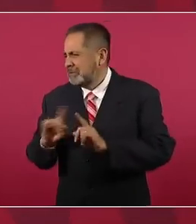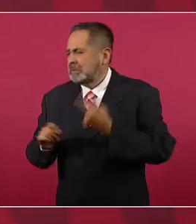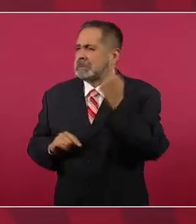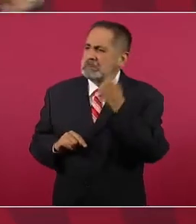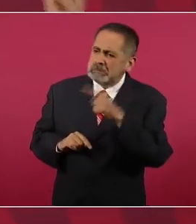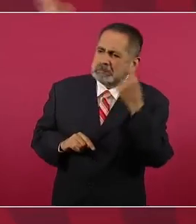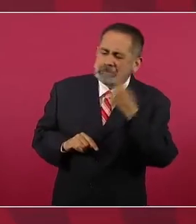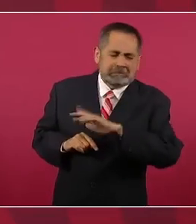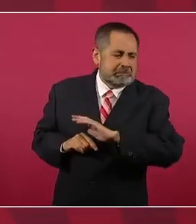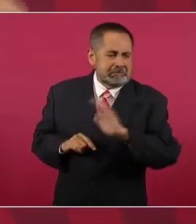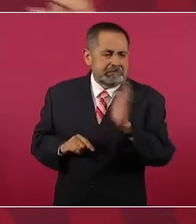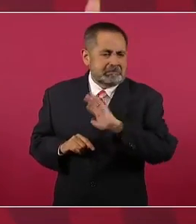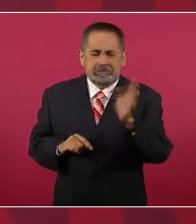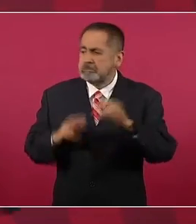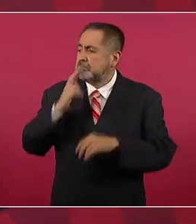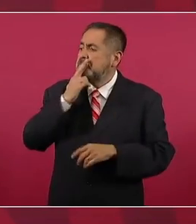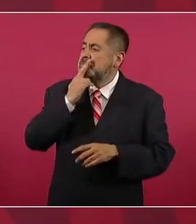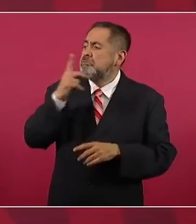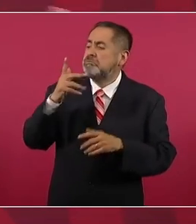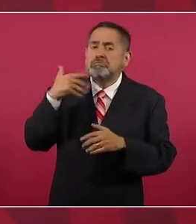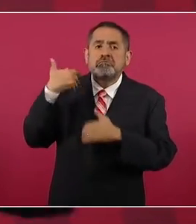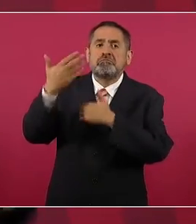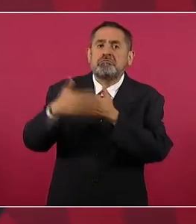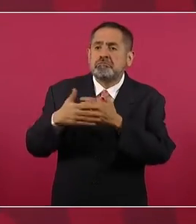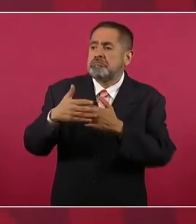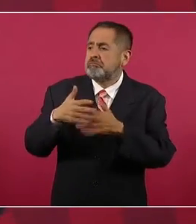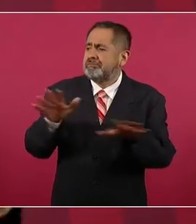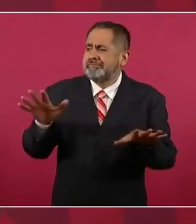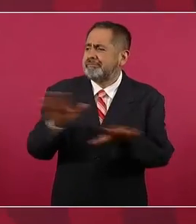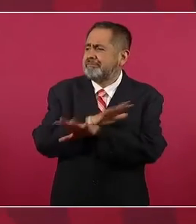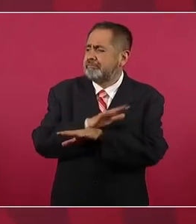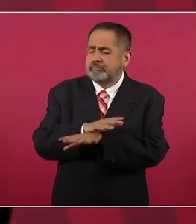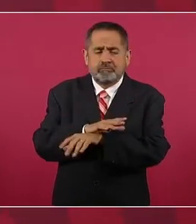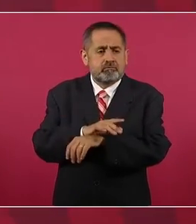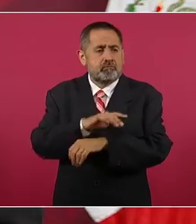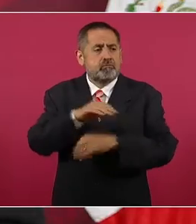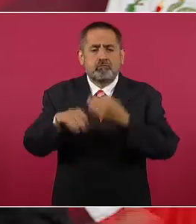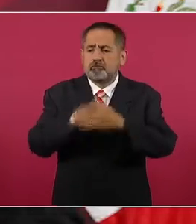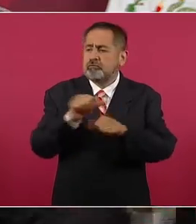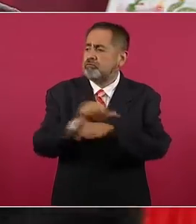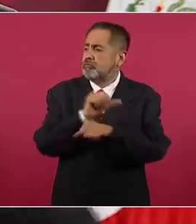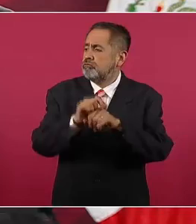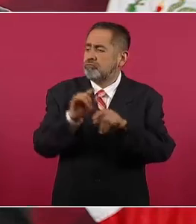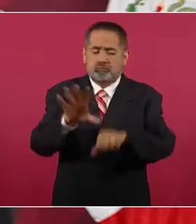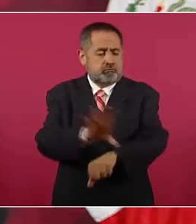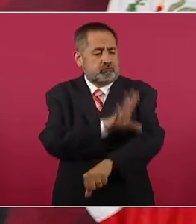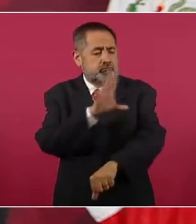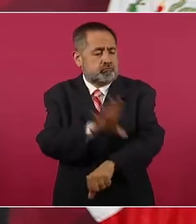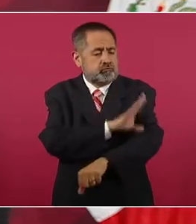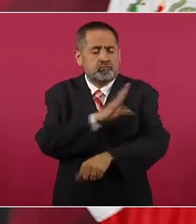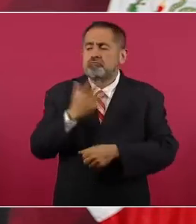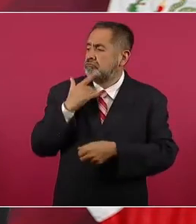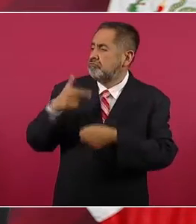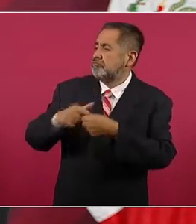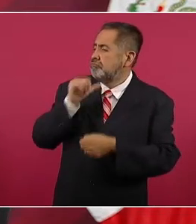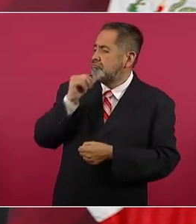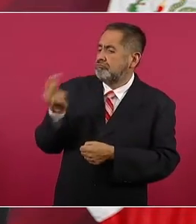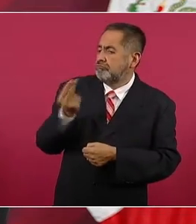si ya venía la etapa de los autos eléctricos.